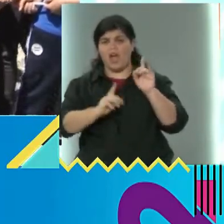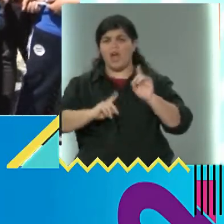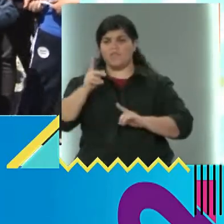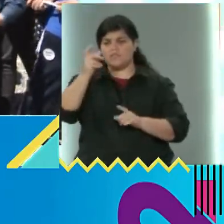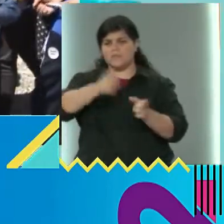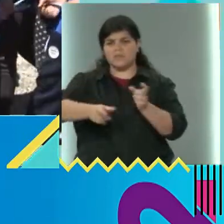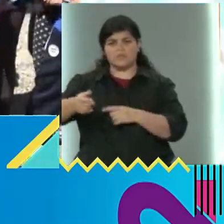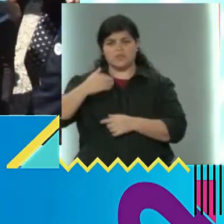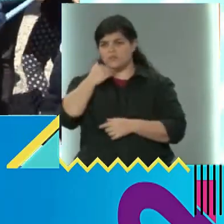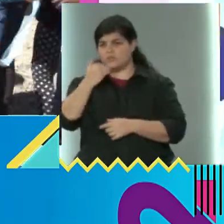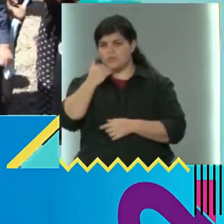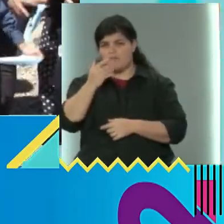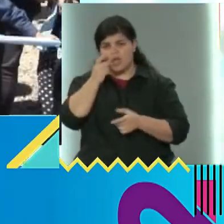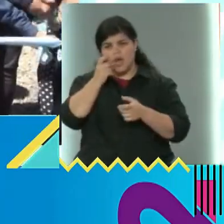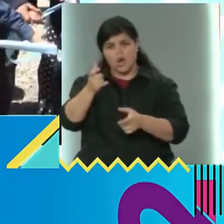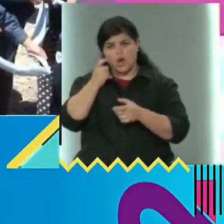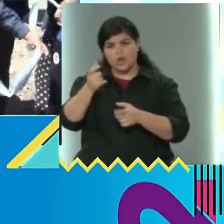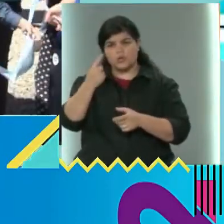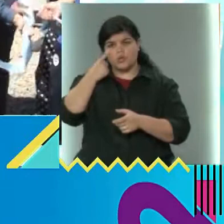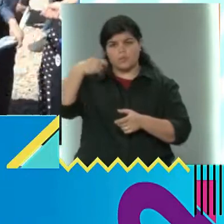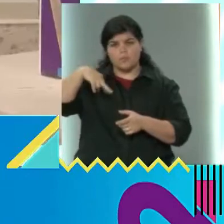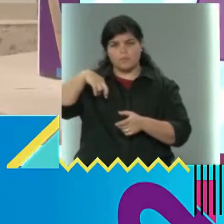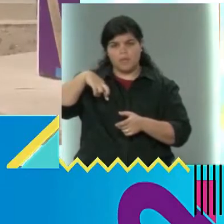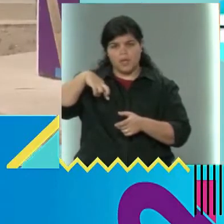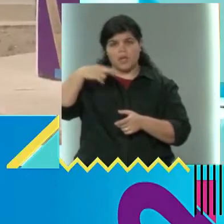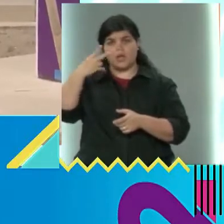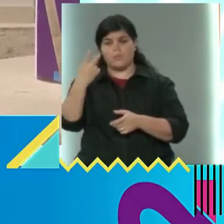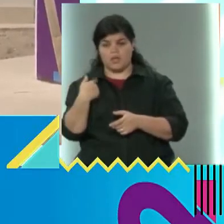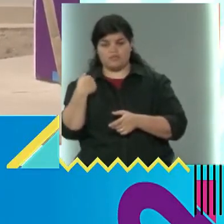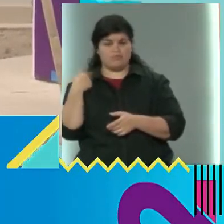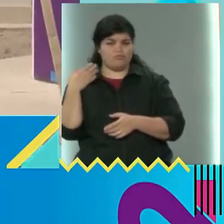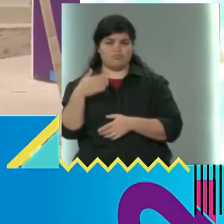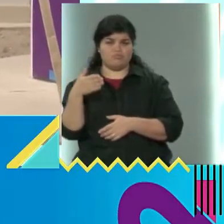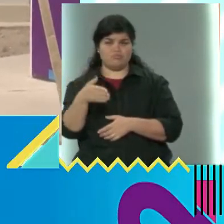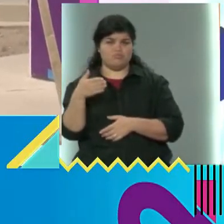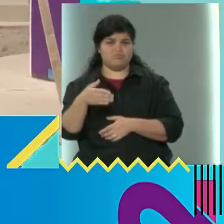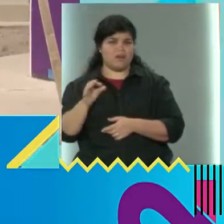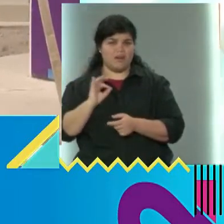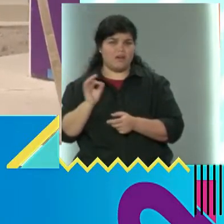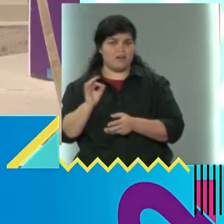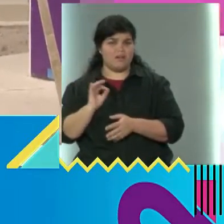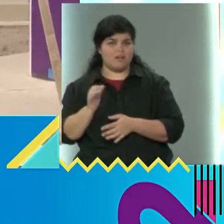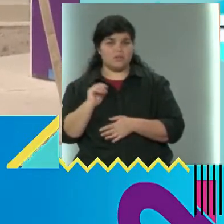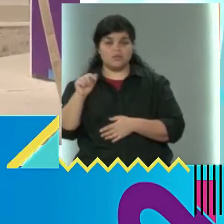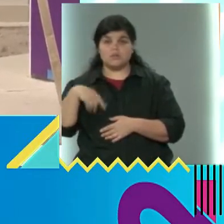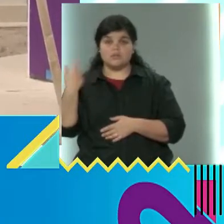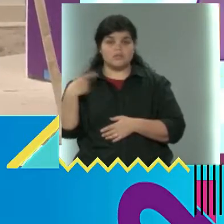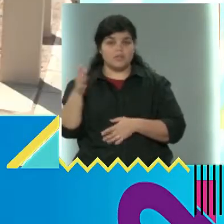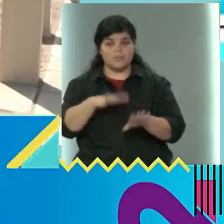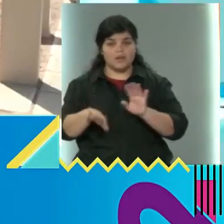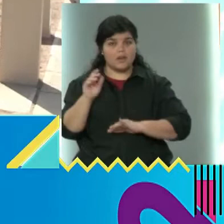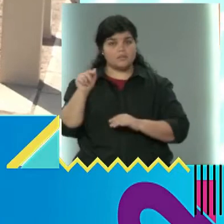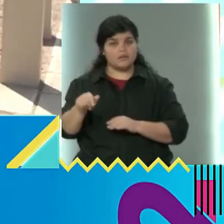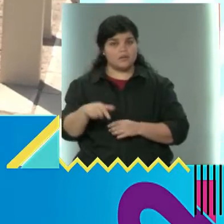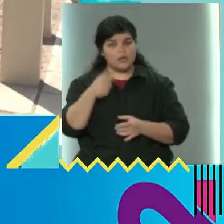sabe que las inspecciones de obras del IPB, de las cuales participé muchos años y Raúl lo sabe, se hacen todas las